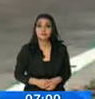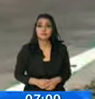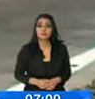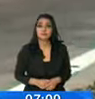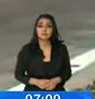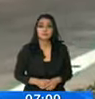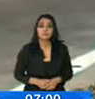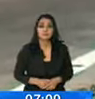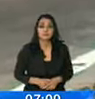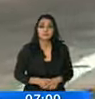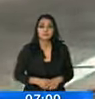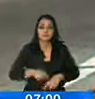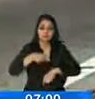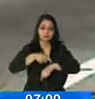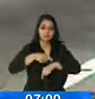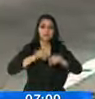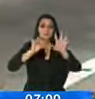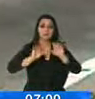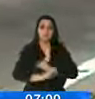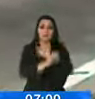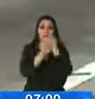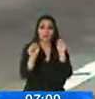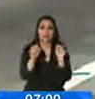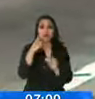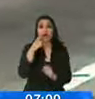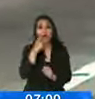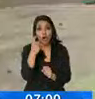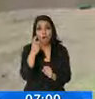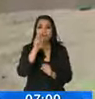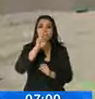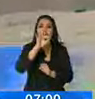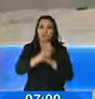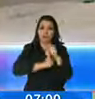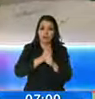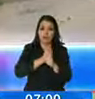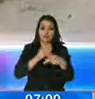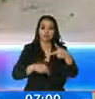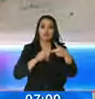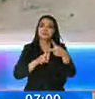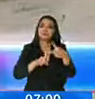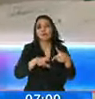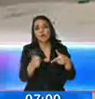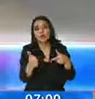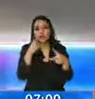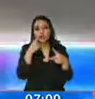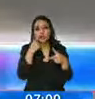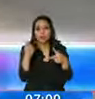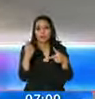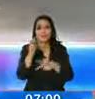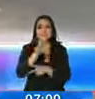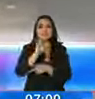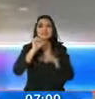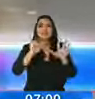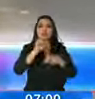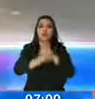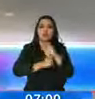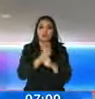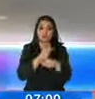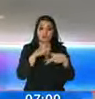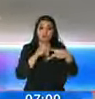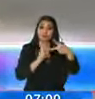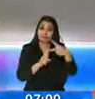Eran las 7 de la mañana cuando los primos José Luis Barzola de 28 años y Galo Bolívar San Lucas Barzola de 35 salían de